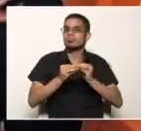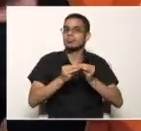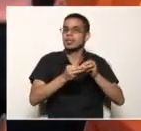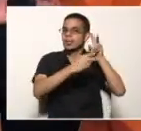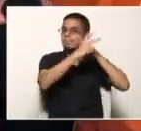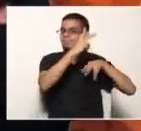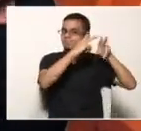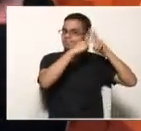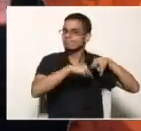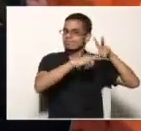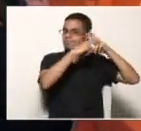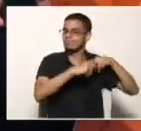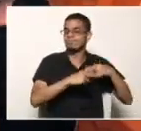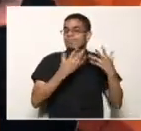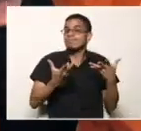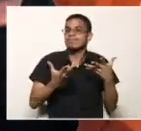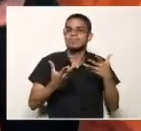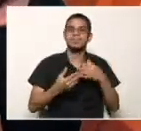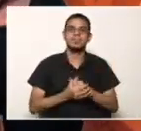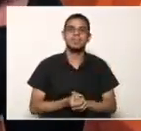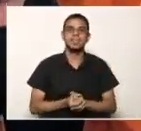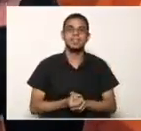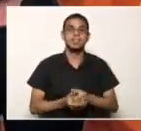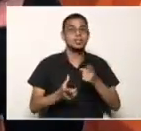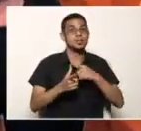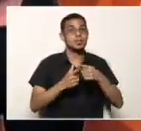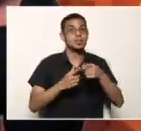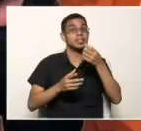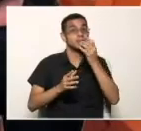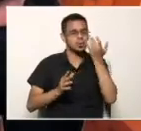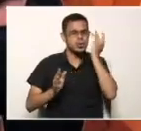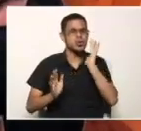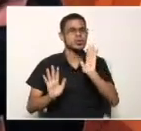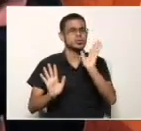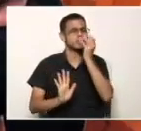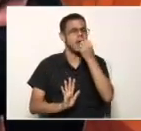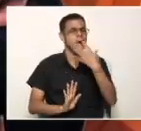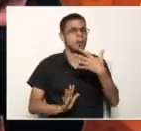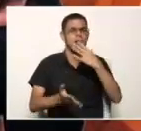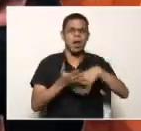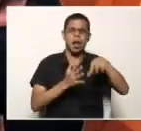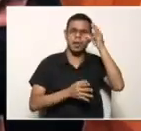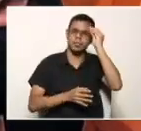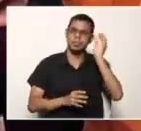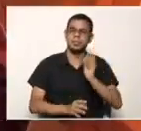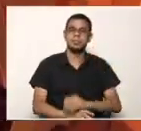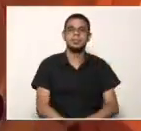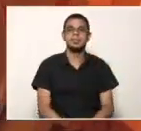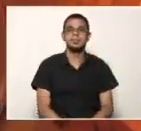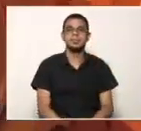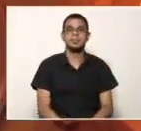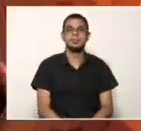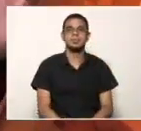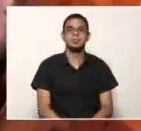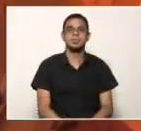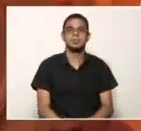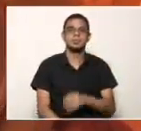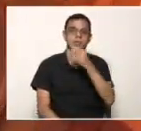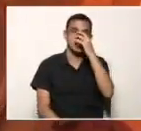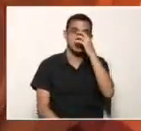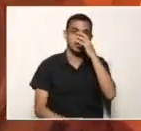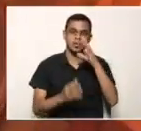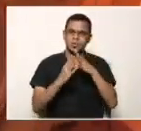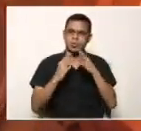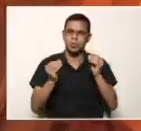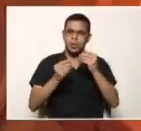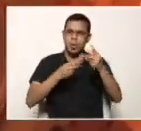cabello. Definitivamente un dato muy interesante para ustedes, chicas. Pues bueno, eso ha sido todo por el día de hoy en Producción y